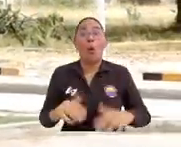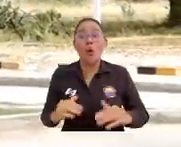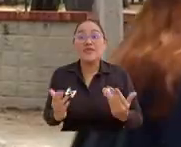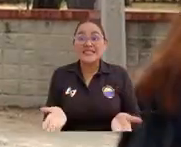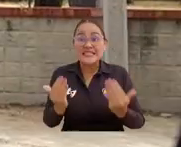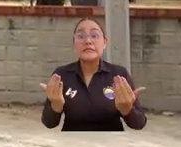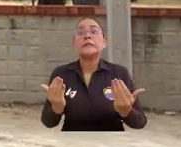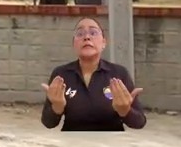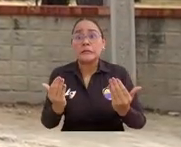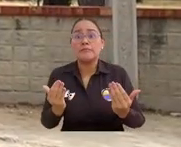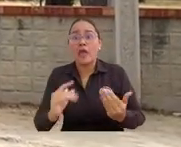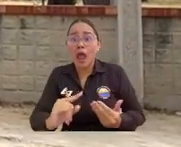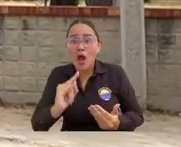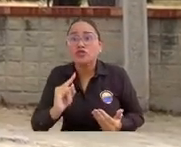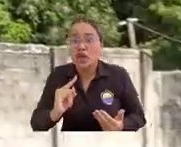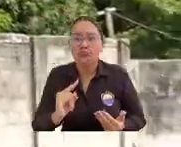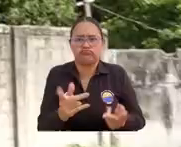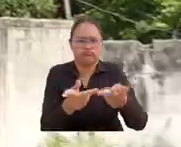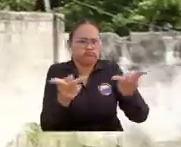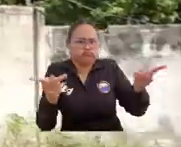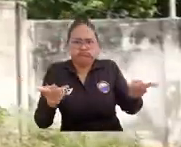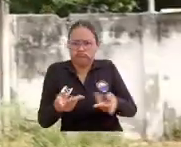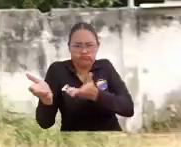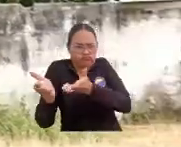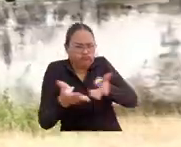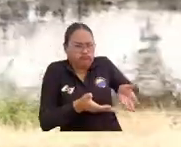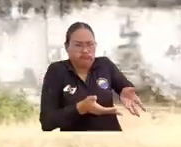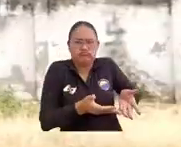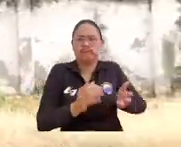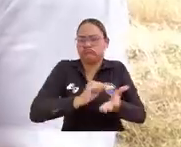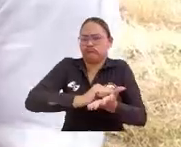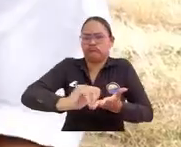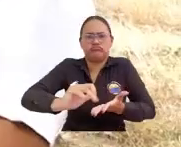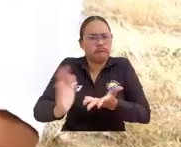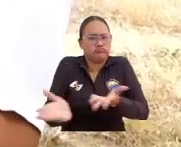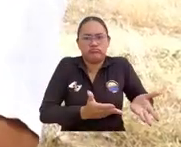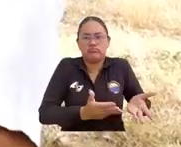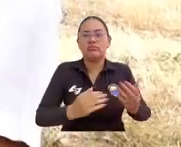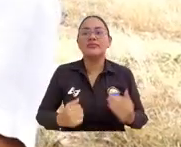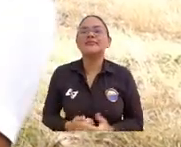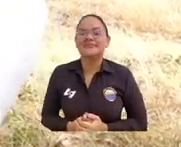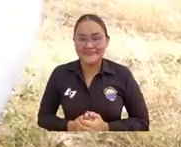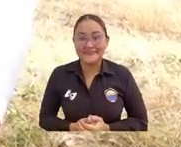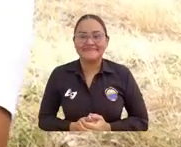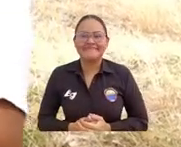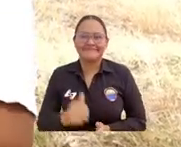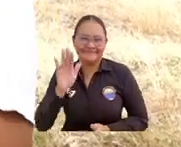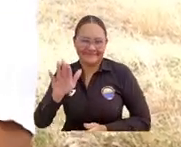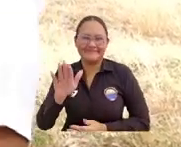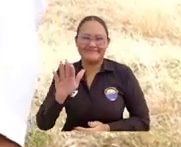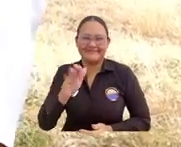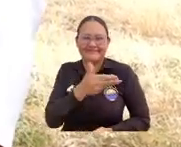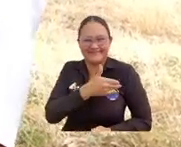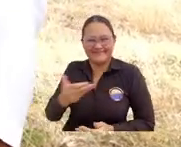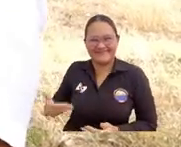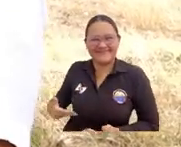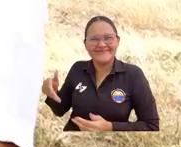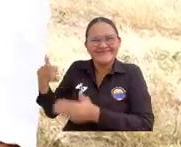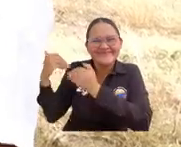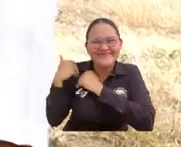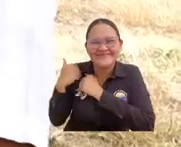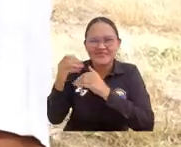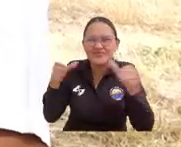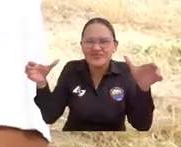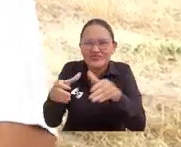viable, la Alma Mater cedería el espacio a título gratuito. Para construir un CAI de policía en la nueva visión que tiene el señor presidente